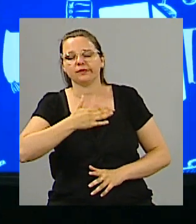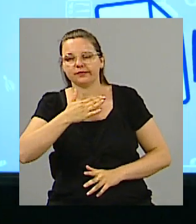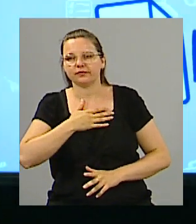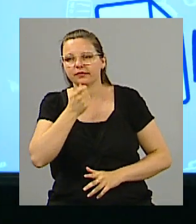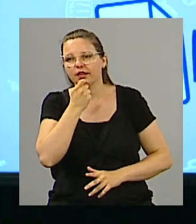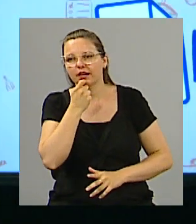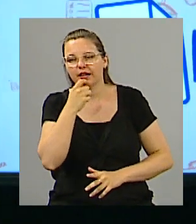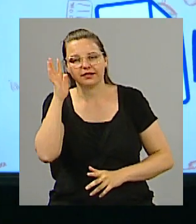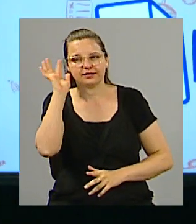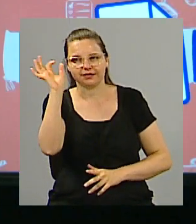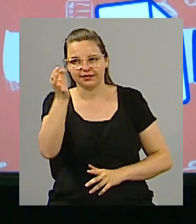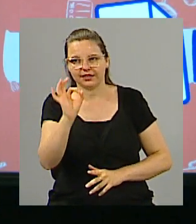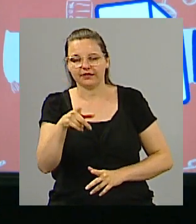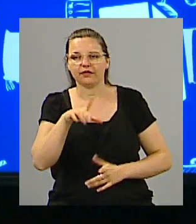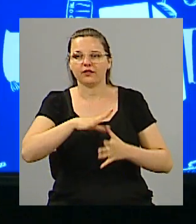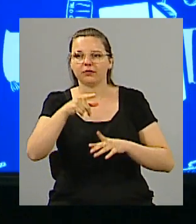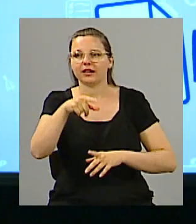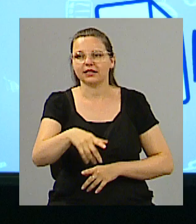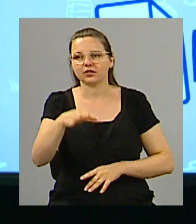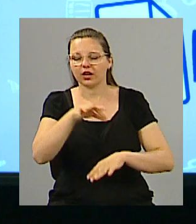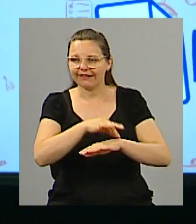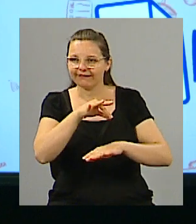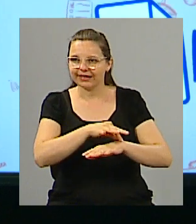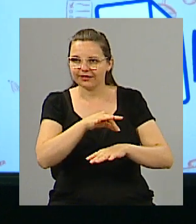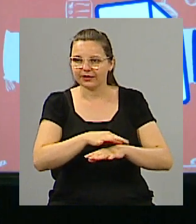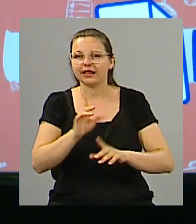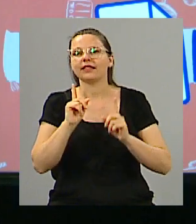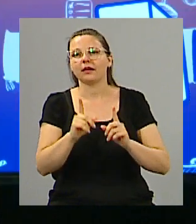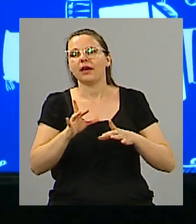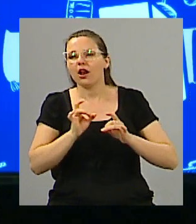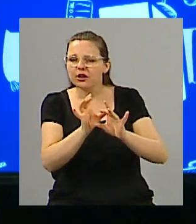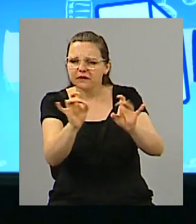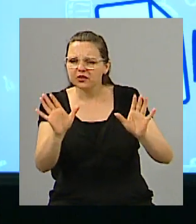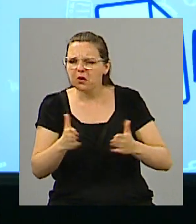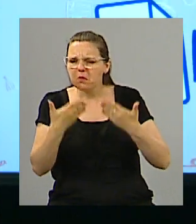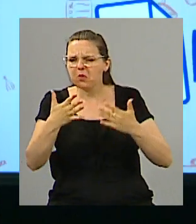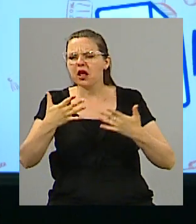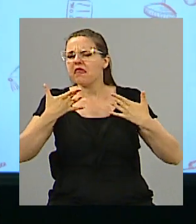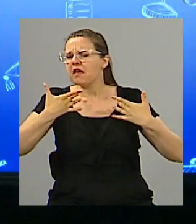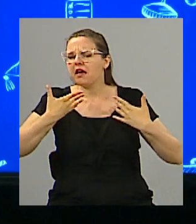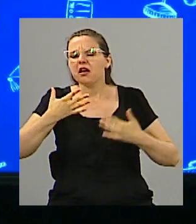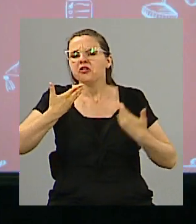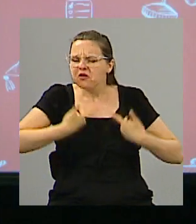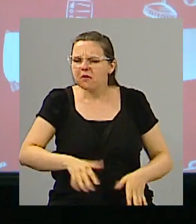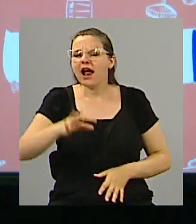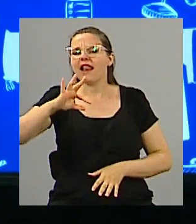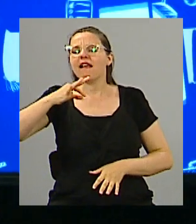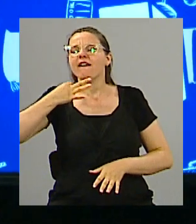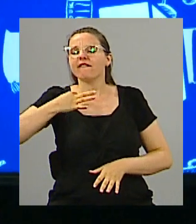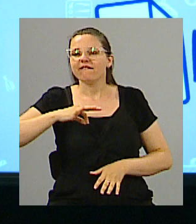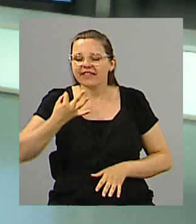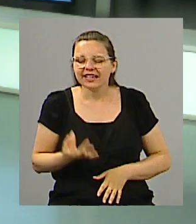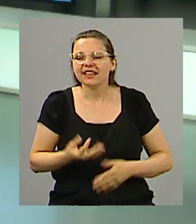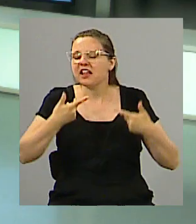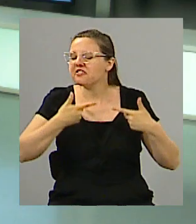saber que actualmente es una enfermedad o una infección con la cual se puede vivir es lo más importante. De una manera más normal, si podemos